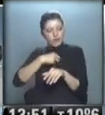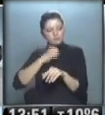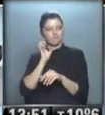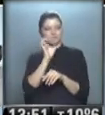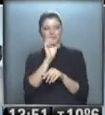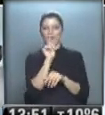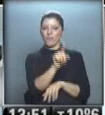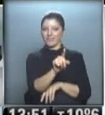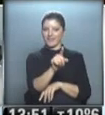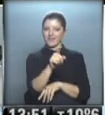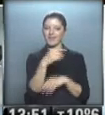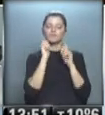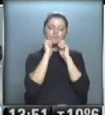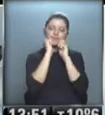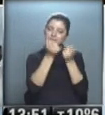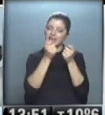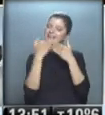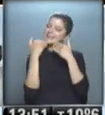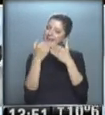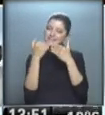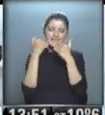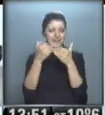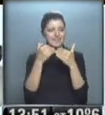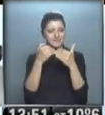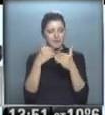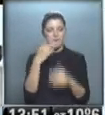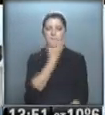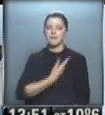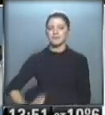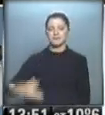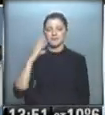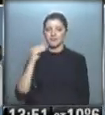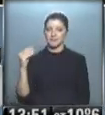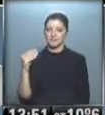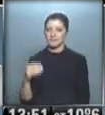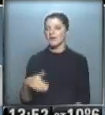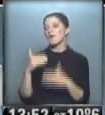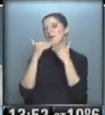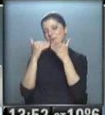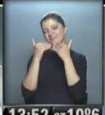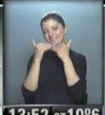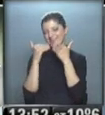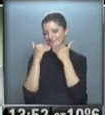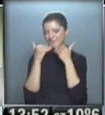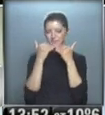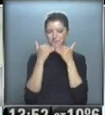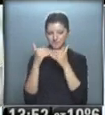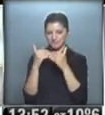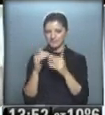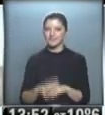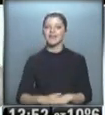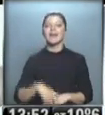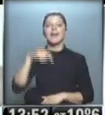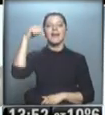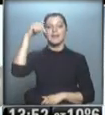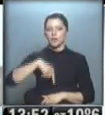beso muy grande para usted y gracias gracias President Muchas gracias muchas gracias y vamos